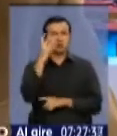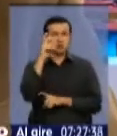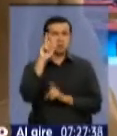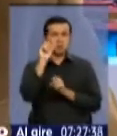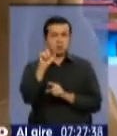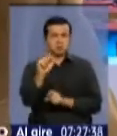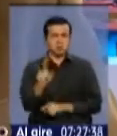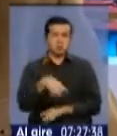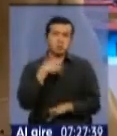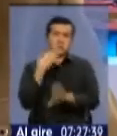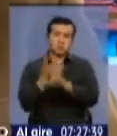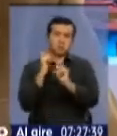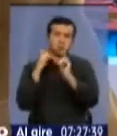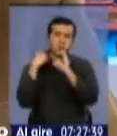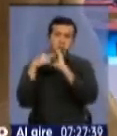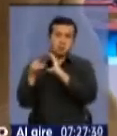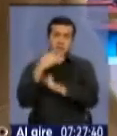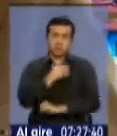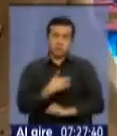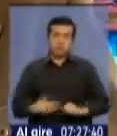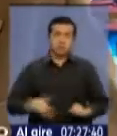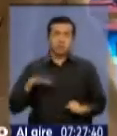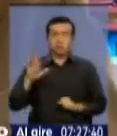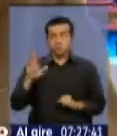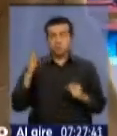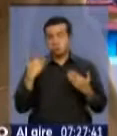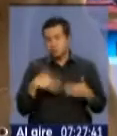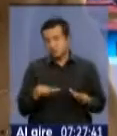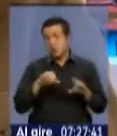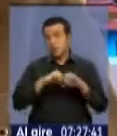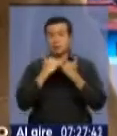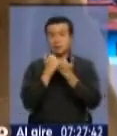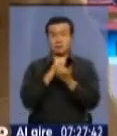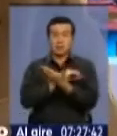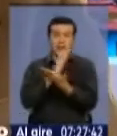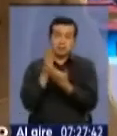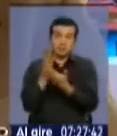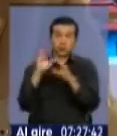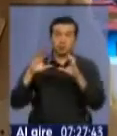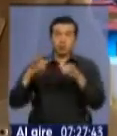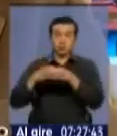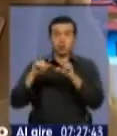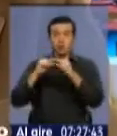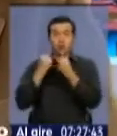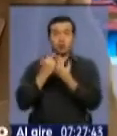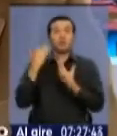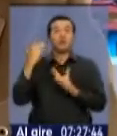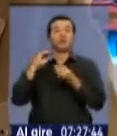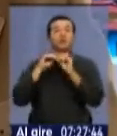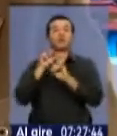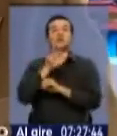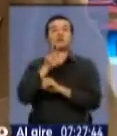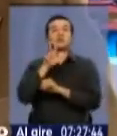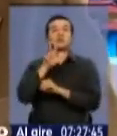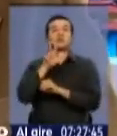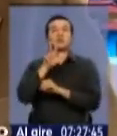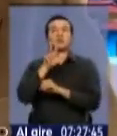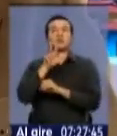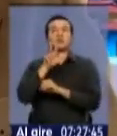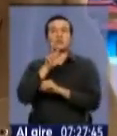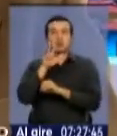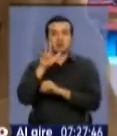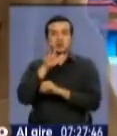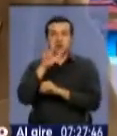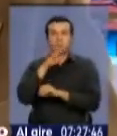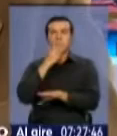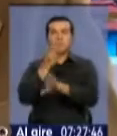que se va a enviar también al Ejecutivo como parte de la Asamblea Nacional y parte del bloque, ¿no? Pero también hemos dicho que no